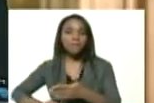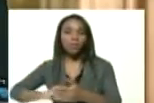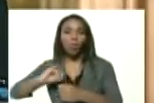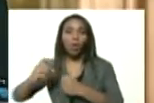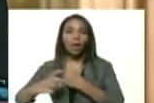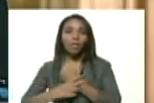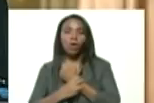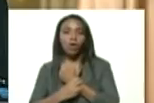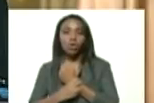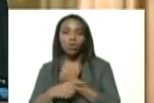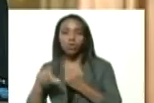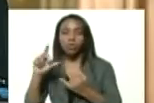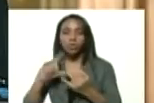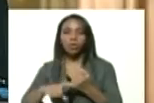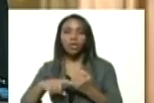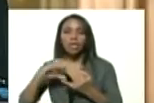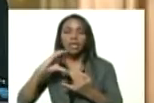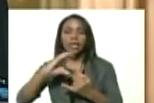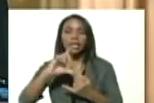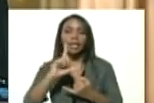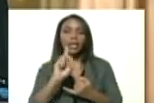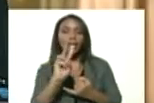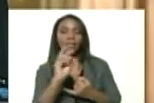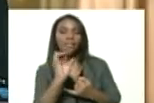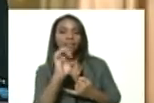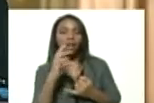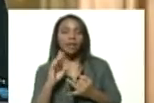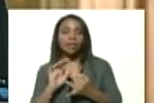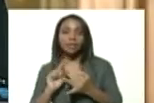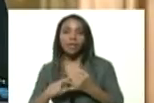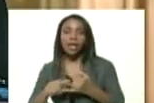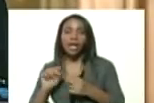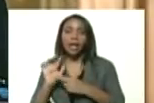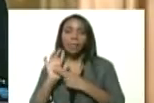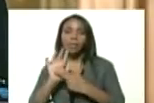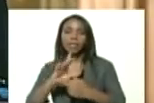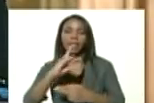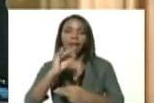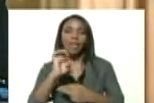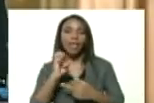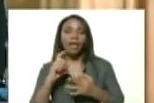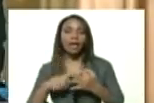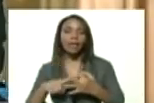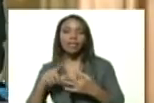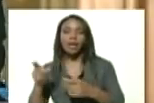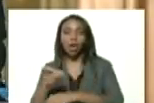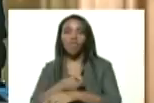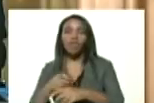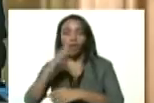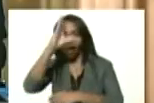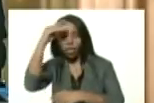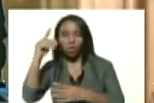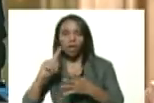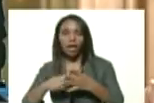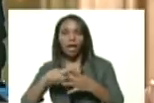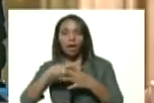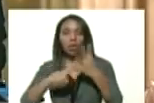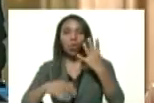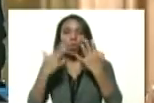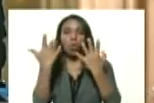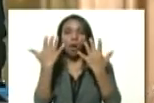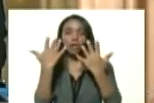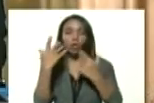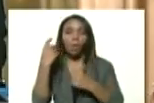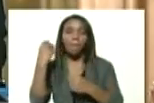clíver alcalá el representante de la dea y el gobierno de iván duque un contrato a cuatro manos a